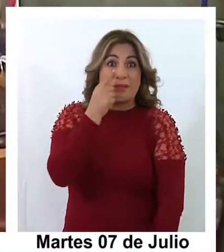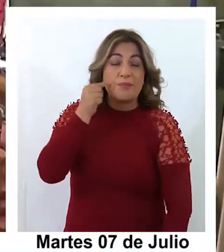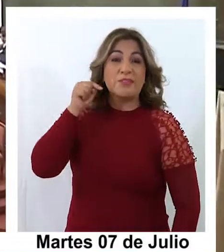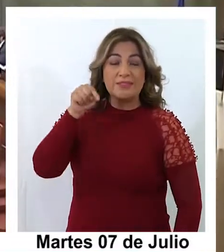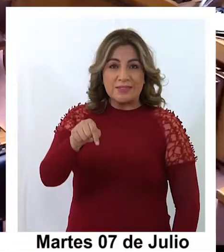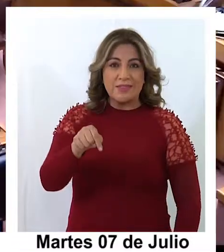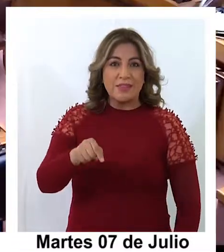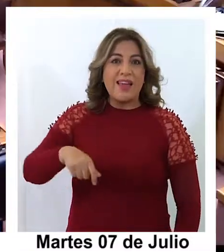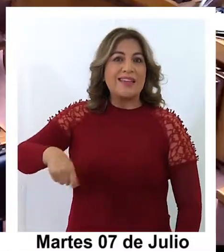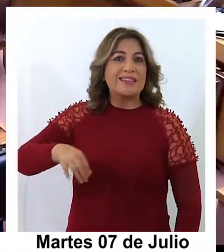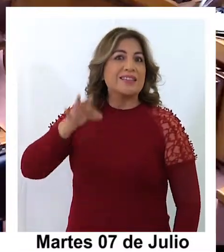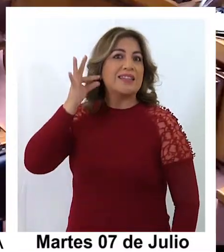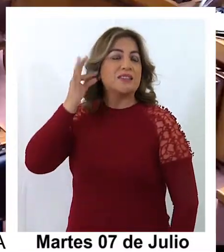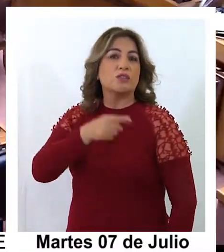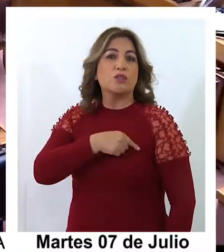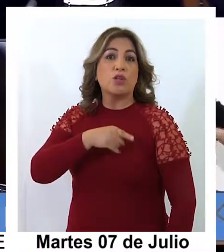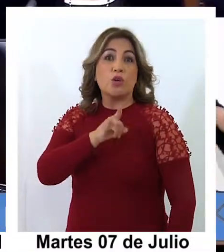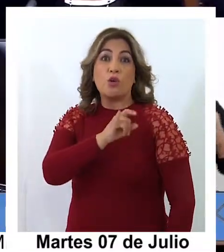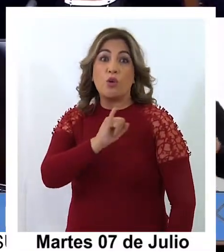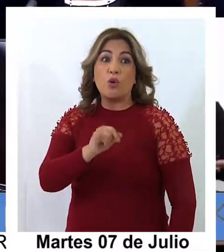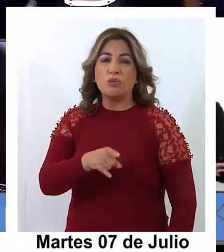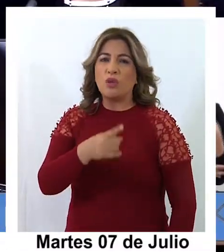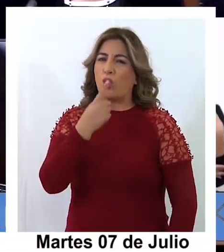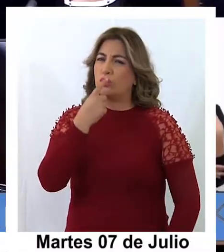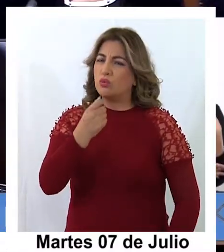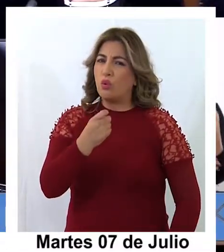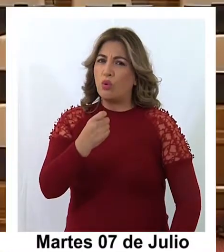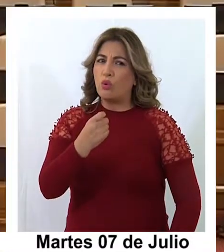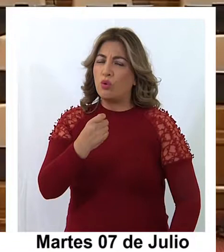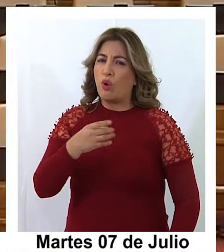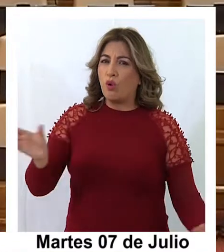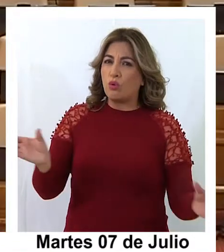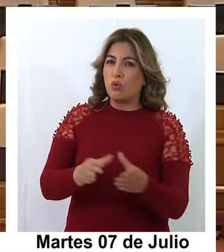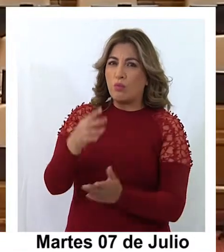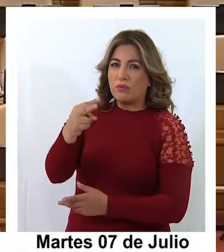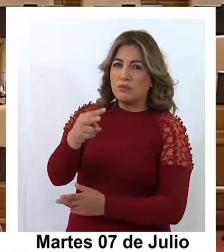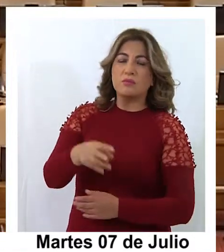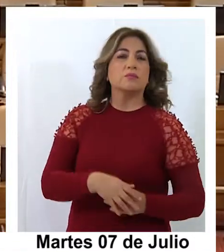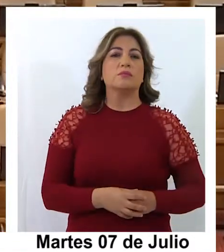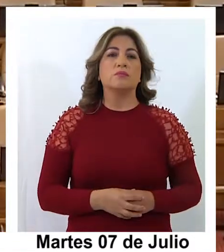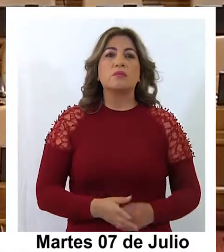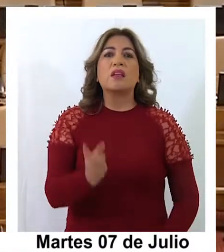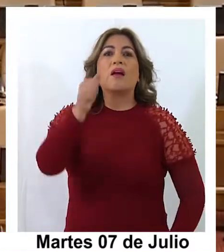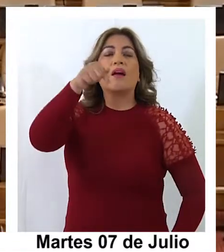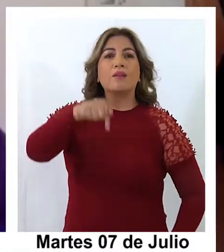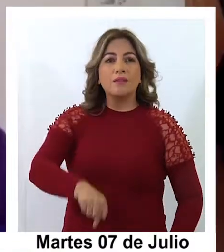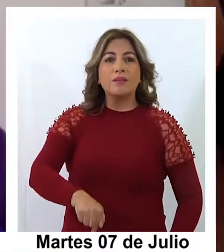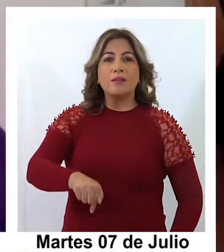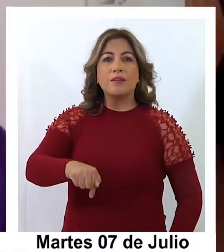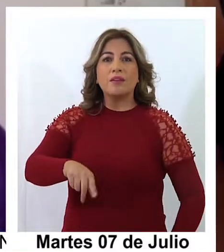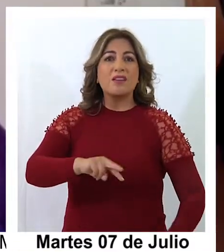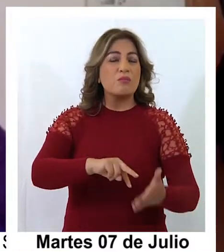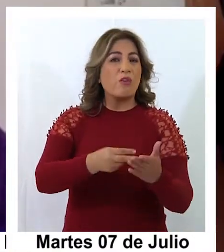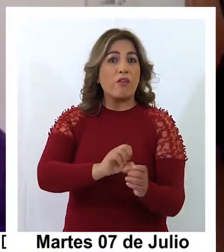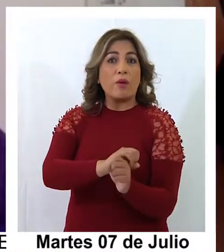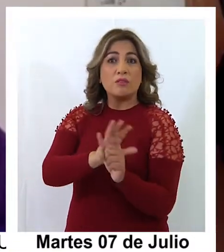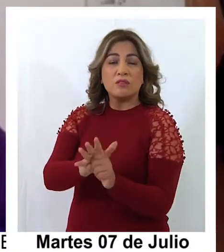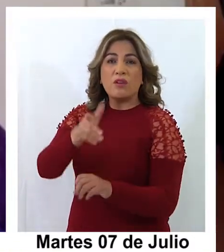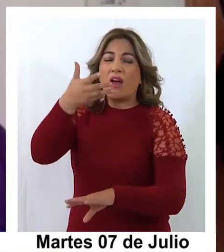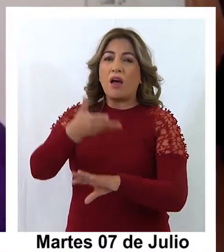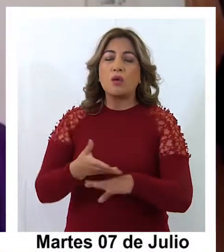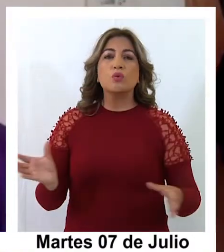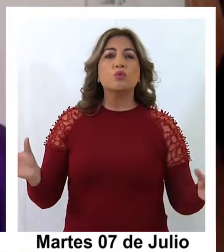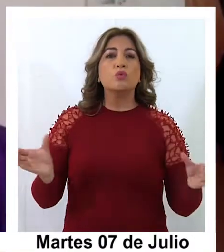días, la senadora Ebensperger fue muy dura con su coalición. Acá, durante esta crisis, ha habido